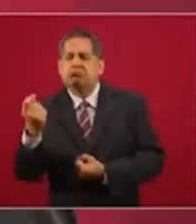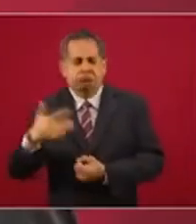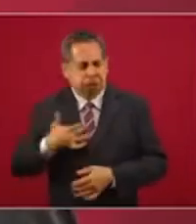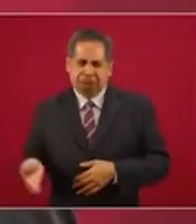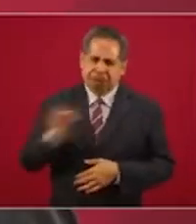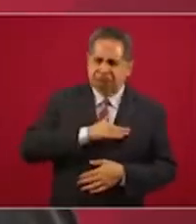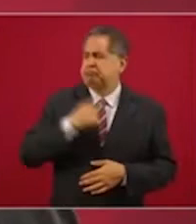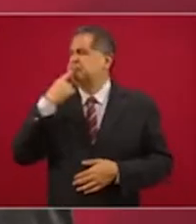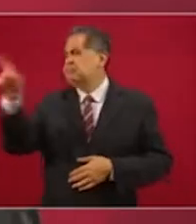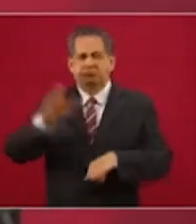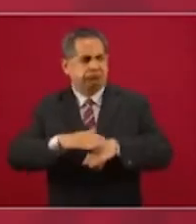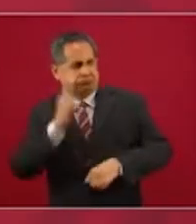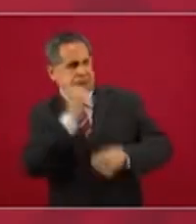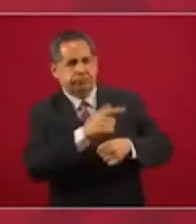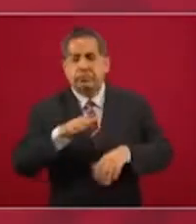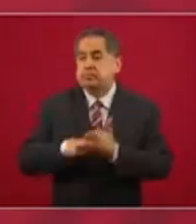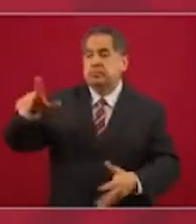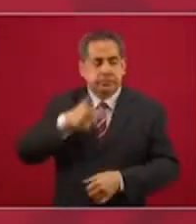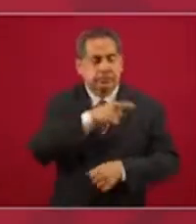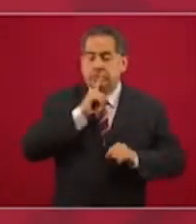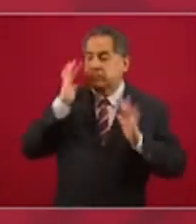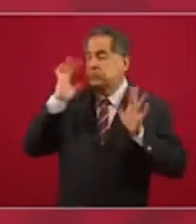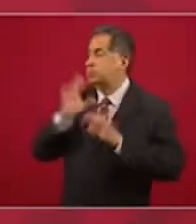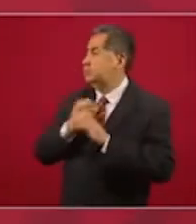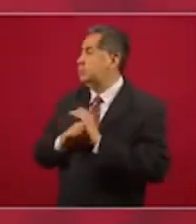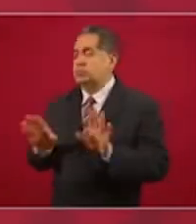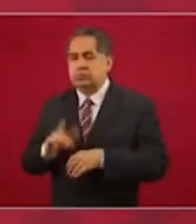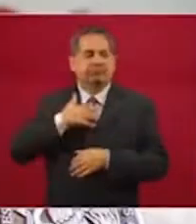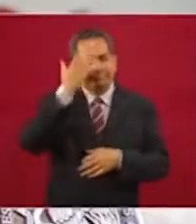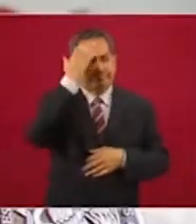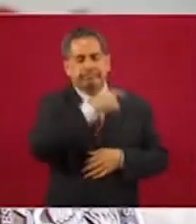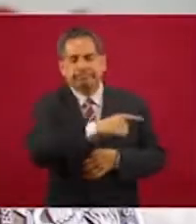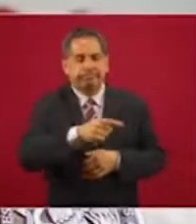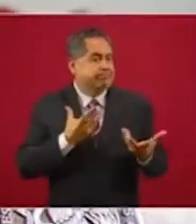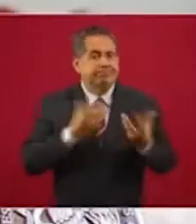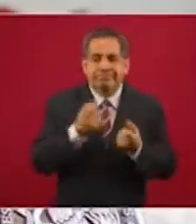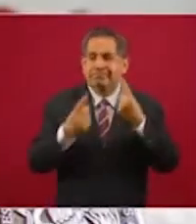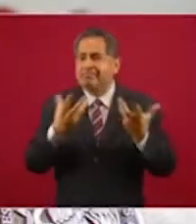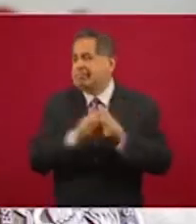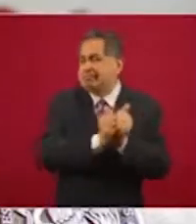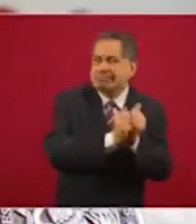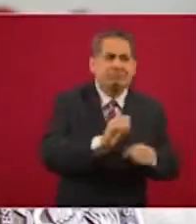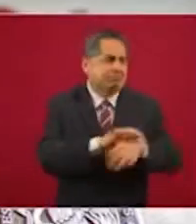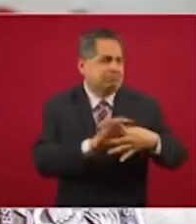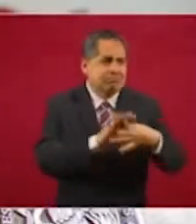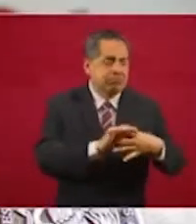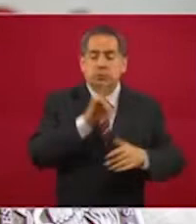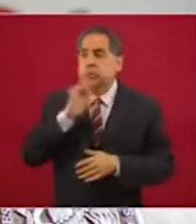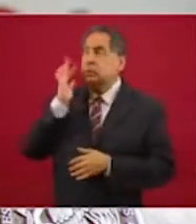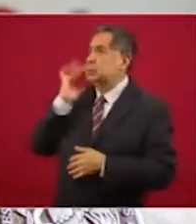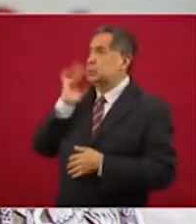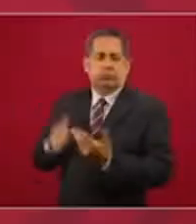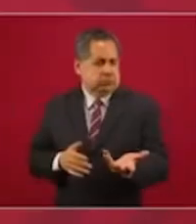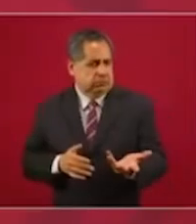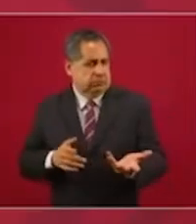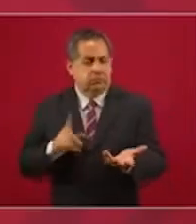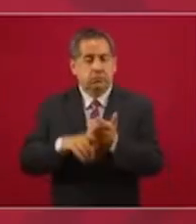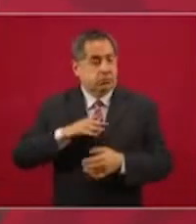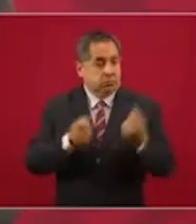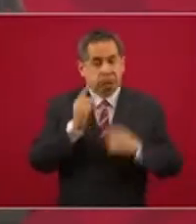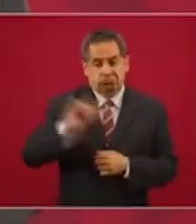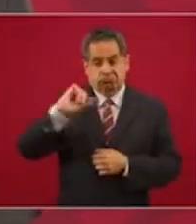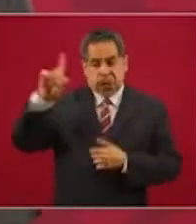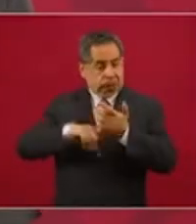que denuncian la mayoría se queda callada porque conocieron a estos personajes tuvieron incluso esta relación con ellos hay periodistas famosos